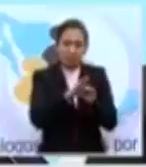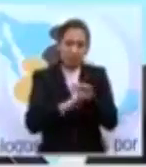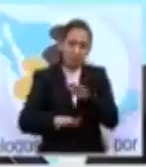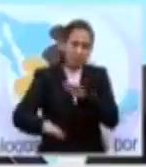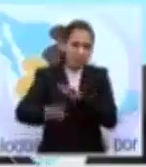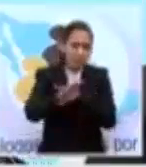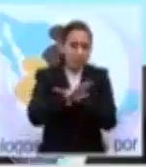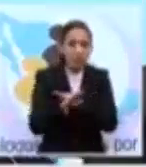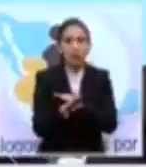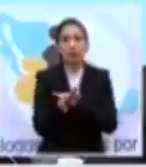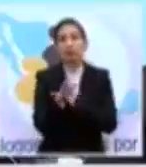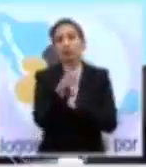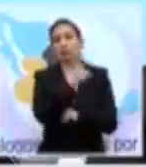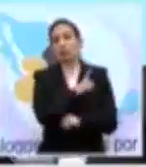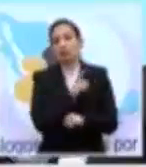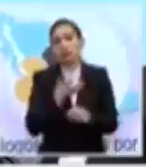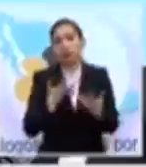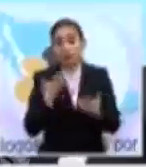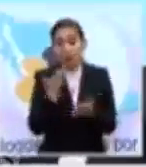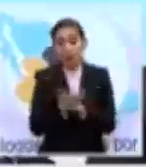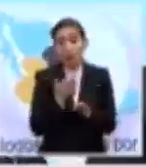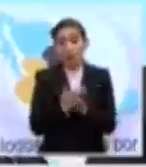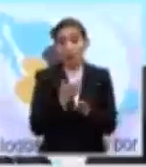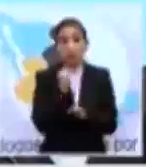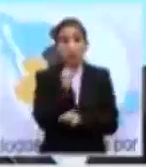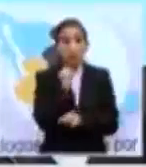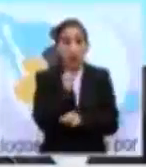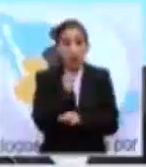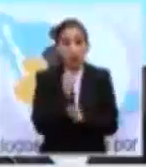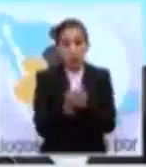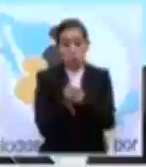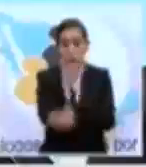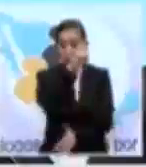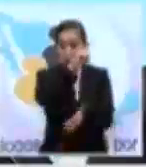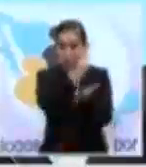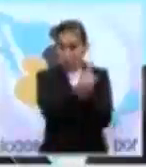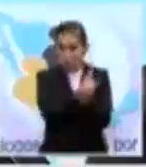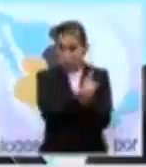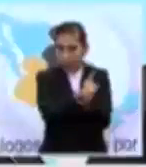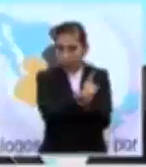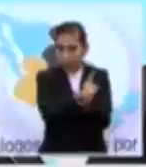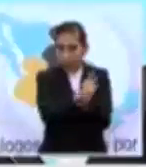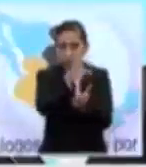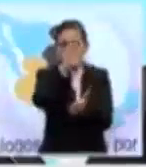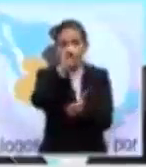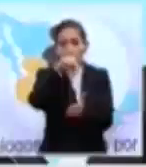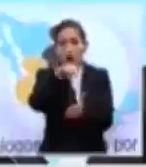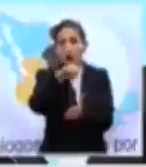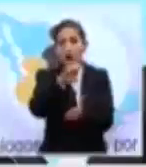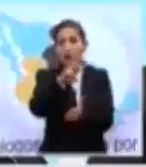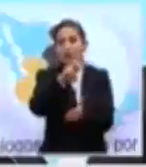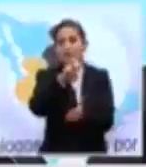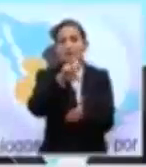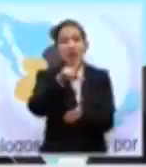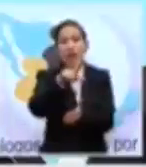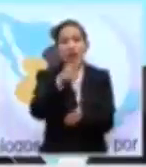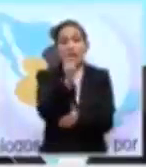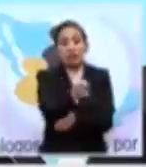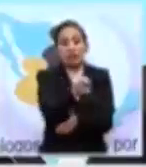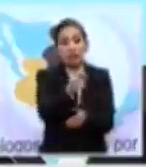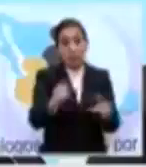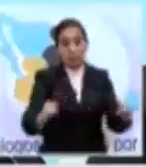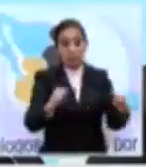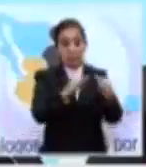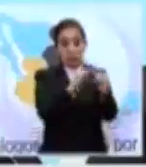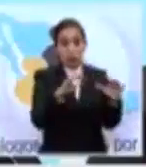fundamental, y que tenemos también hoy en el Senado la nueva ley de Coneval, que va a ser una